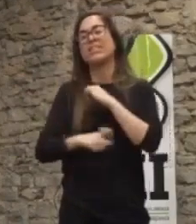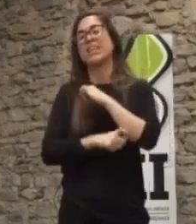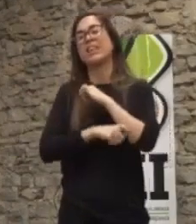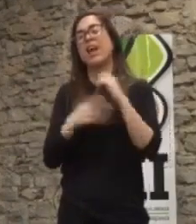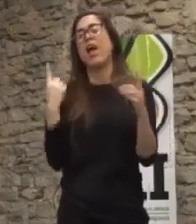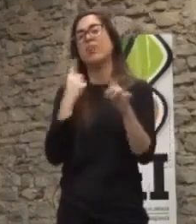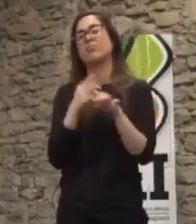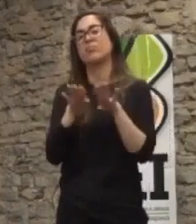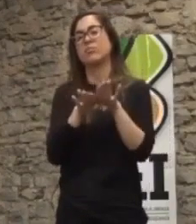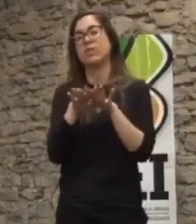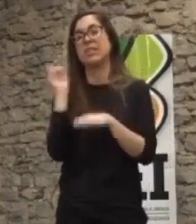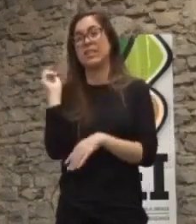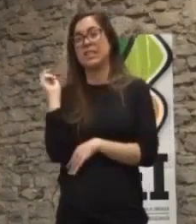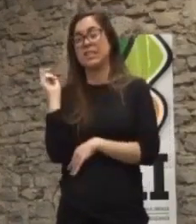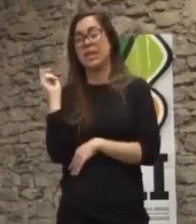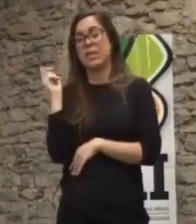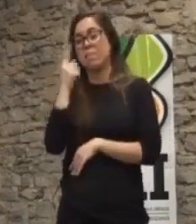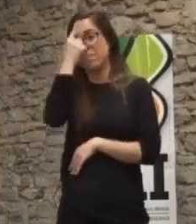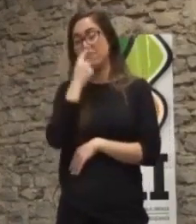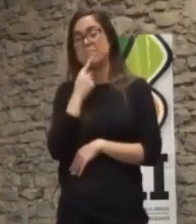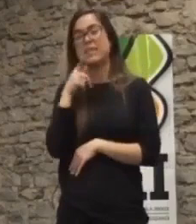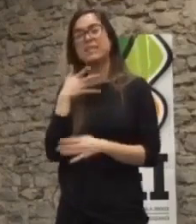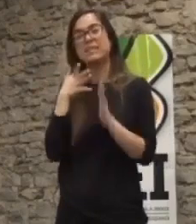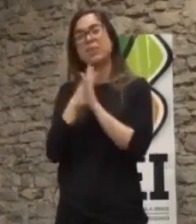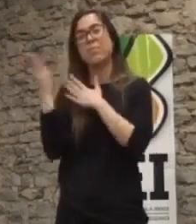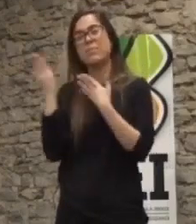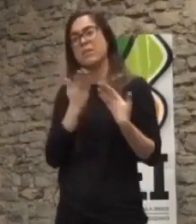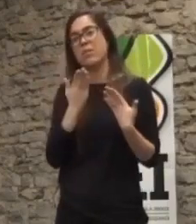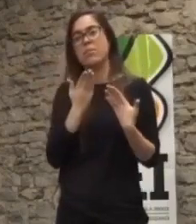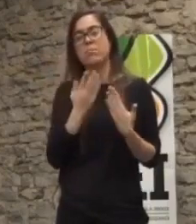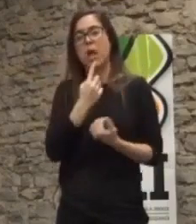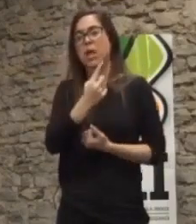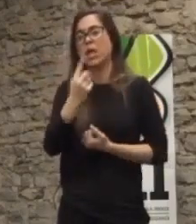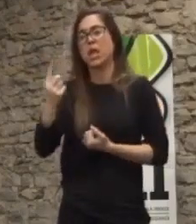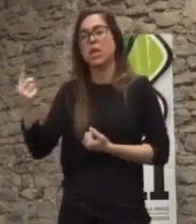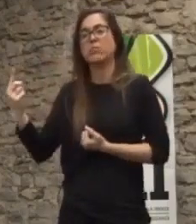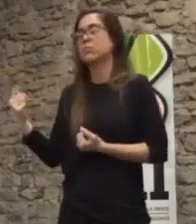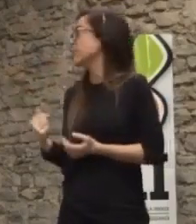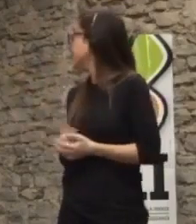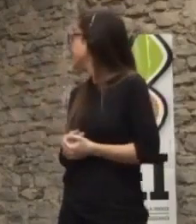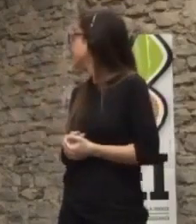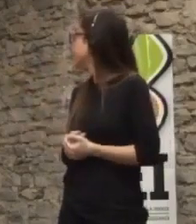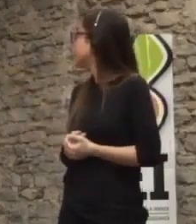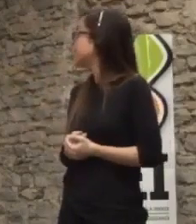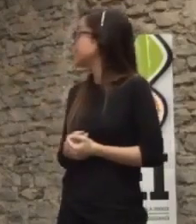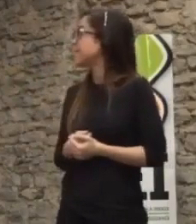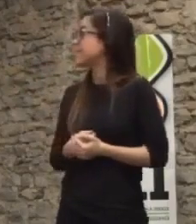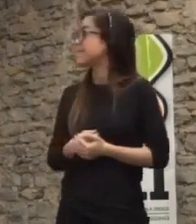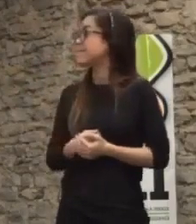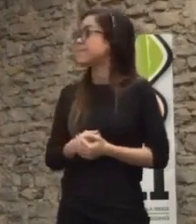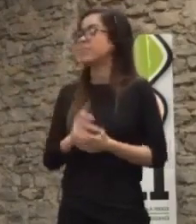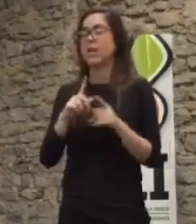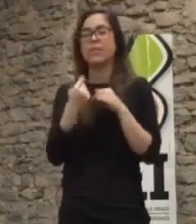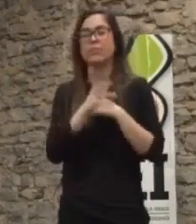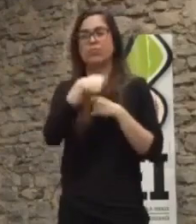Y esto, bueno, esta imagen es una invitación también a que os la podáis llevar cada una y cada uno tras esta jornada.